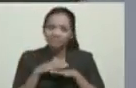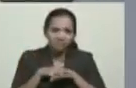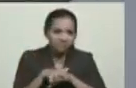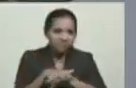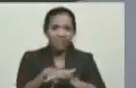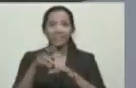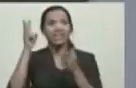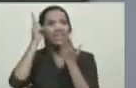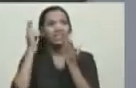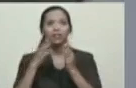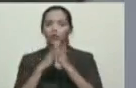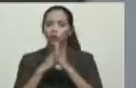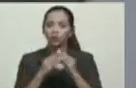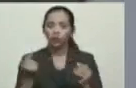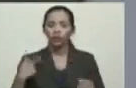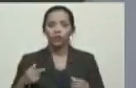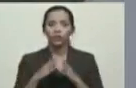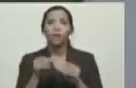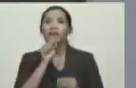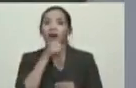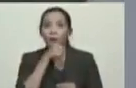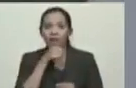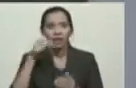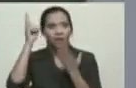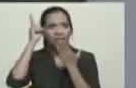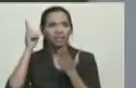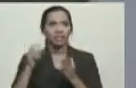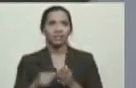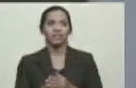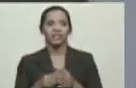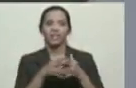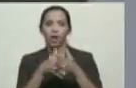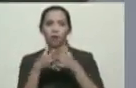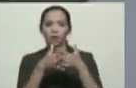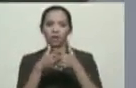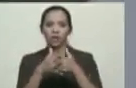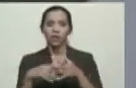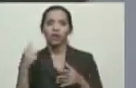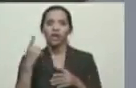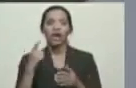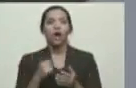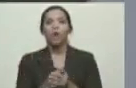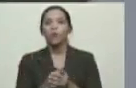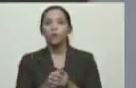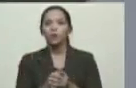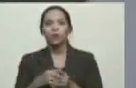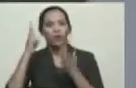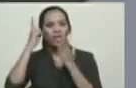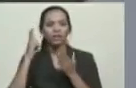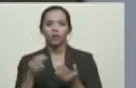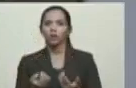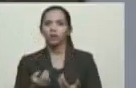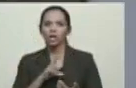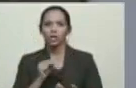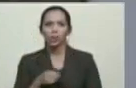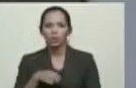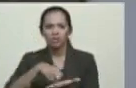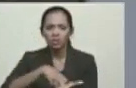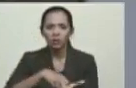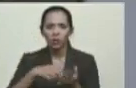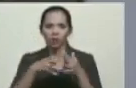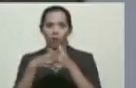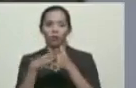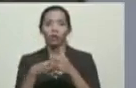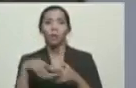indio, tengo todo. Mi abuelo era indio seminole, de Estados Unidos, la única tribu que no se rindió a los Estados Unidos. Mi papá, de Nueva York.